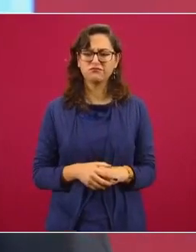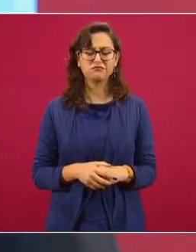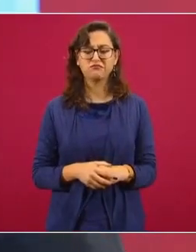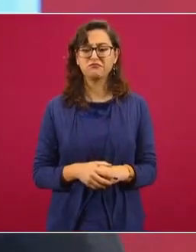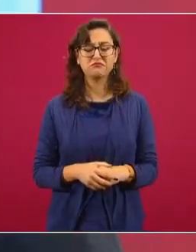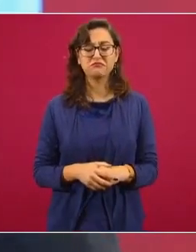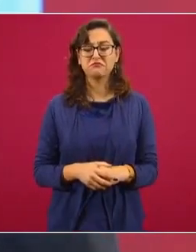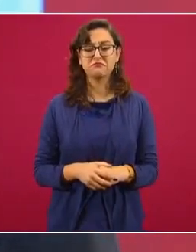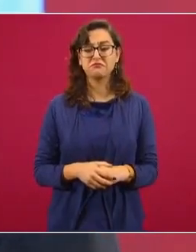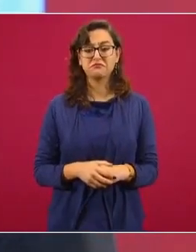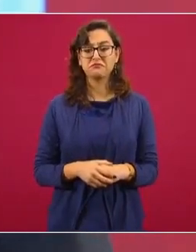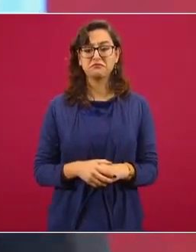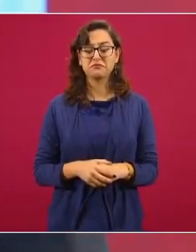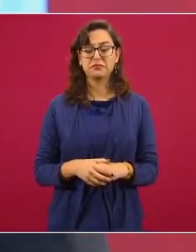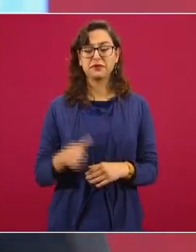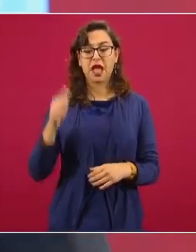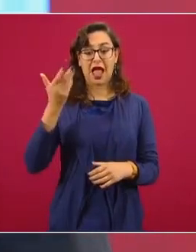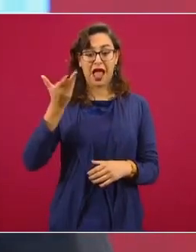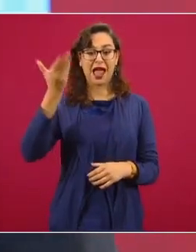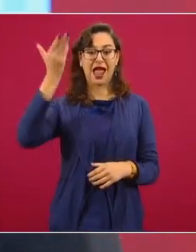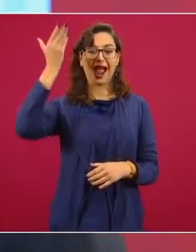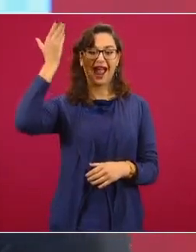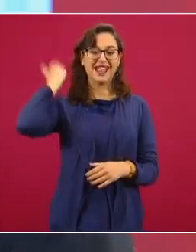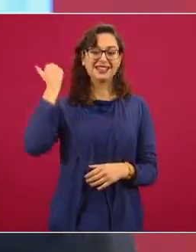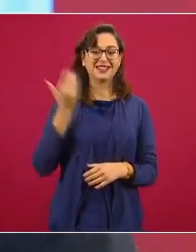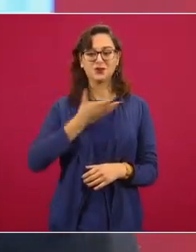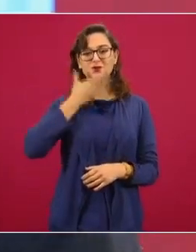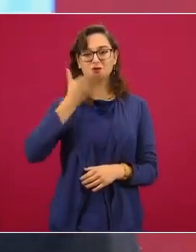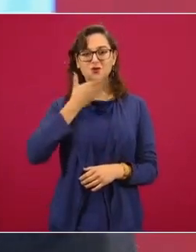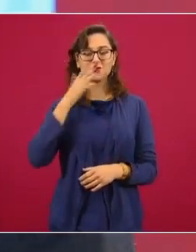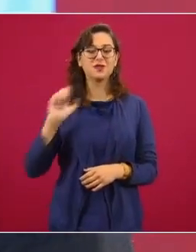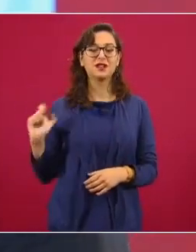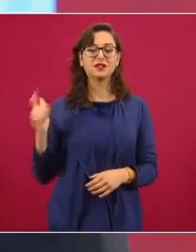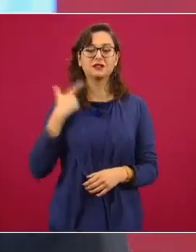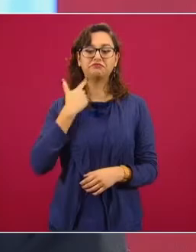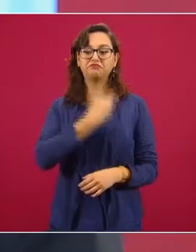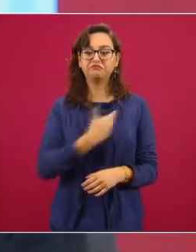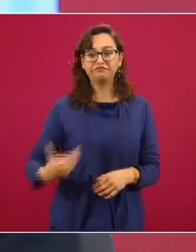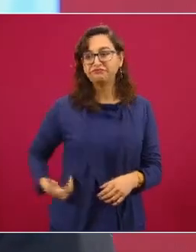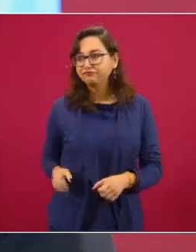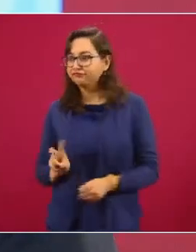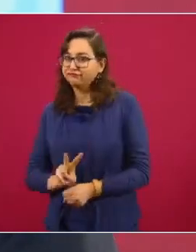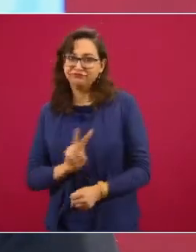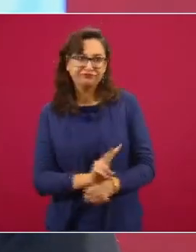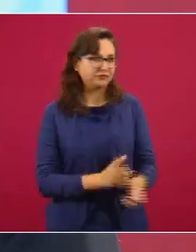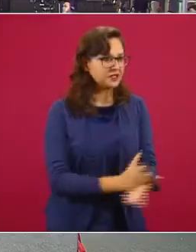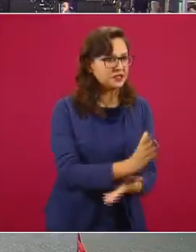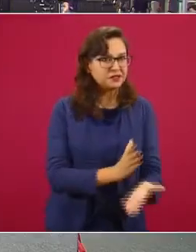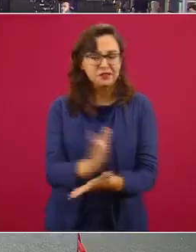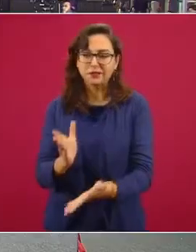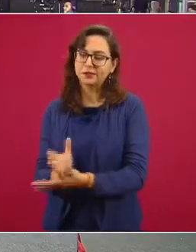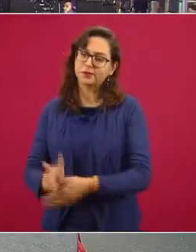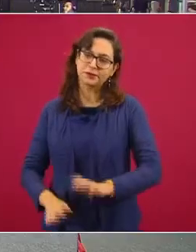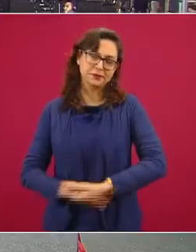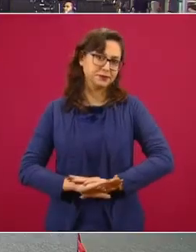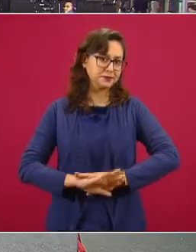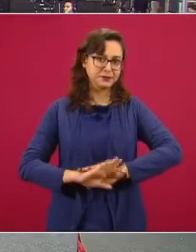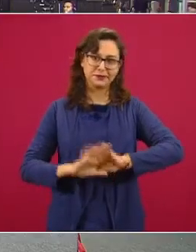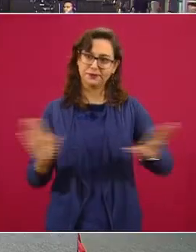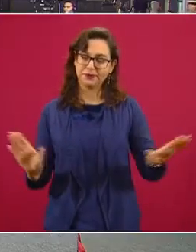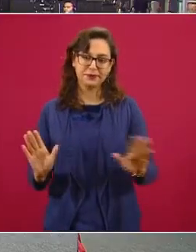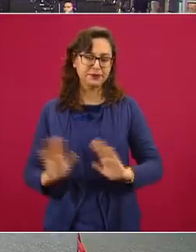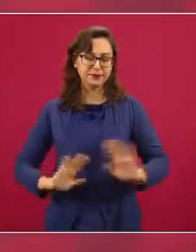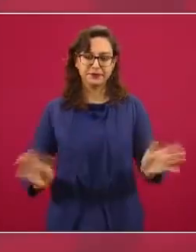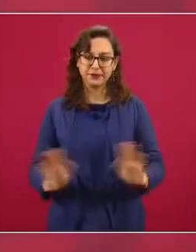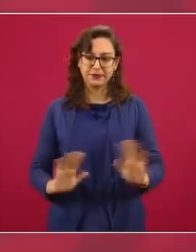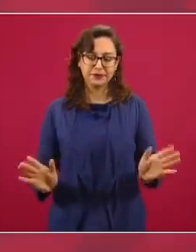desde la campaña, cómo están los partidos, no me corresponde. La gran diferencia que